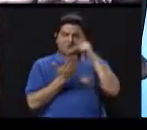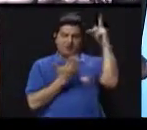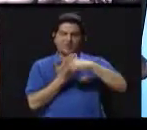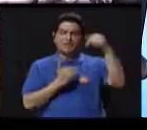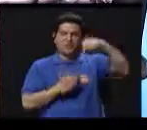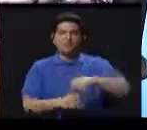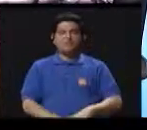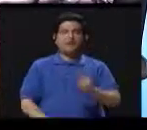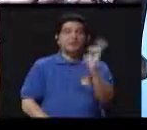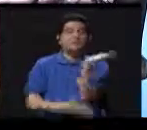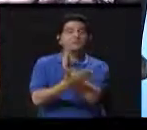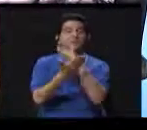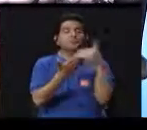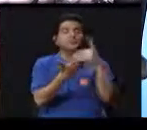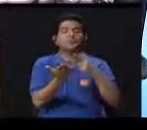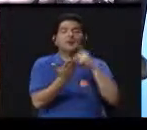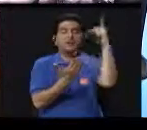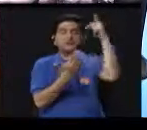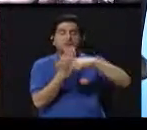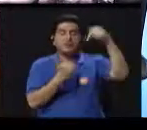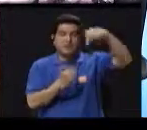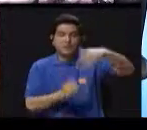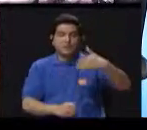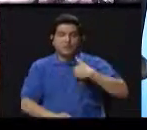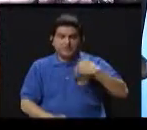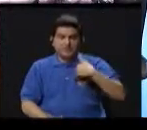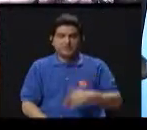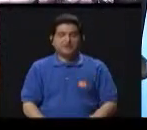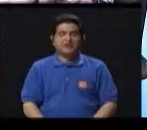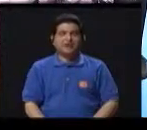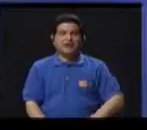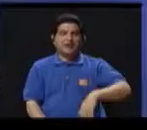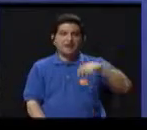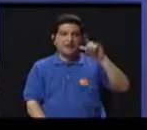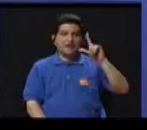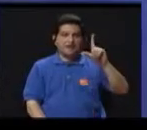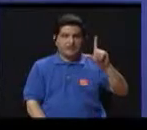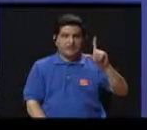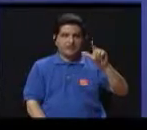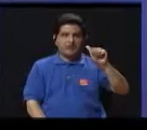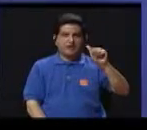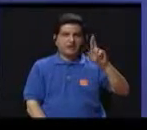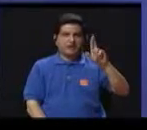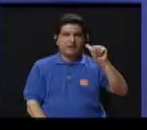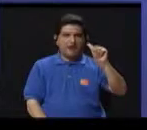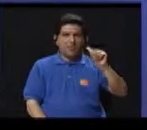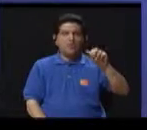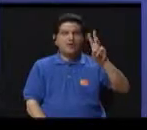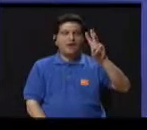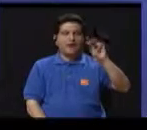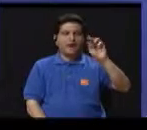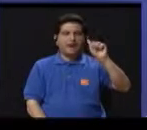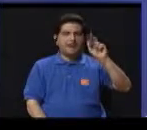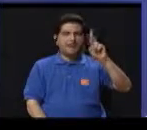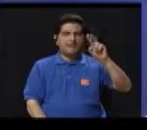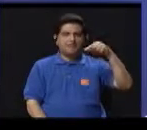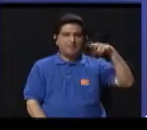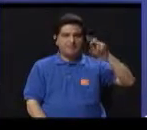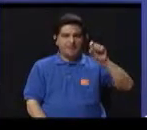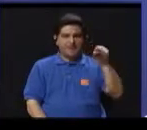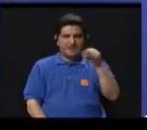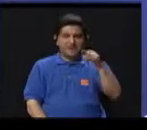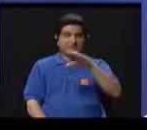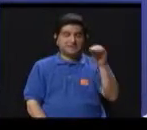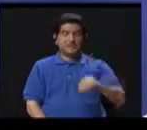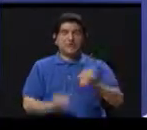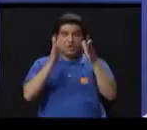del programa hoy. Y en la segunda parte del programa de hoy tendremos a Laura Márquez Macino y a la